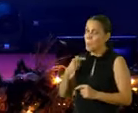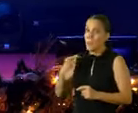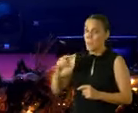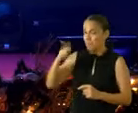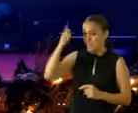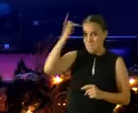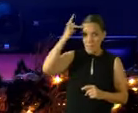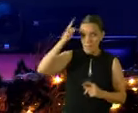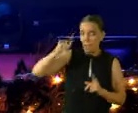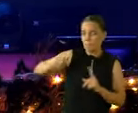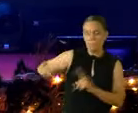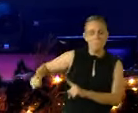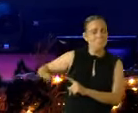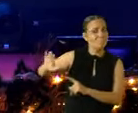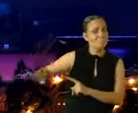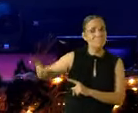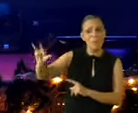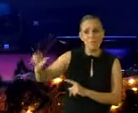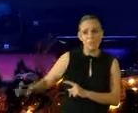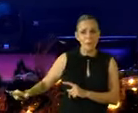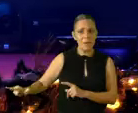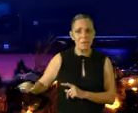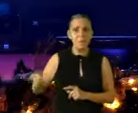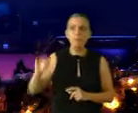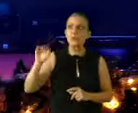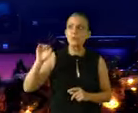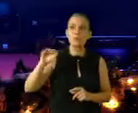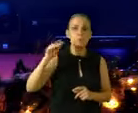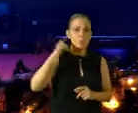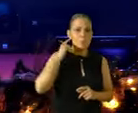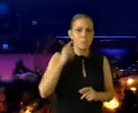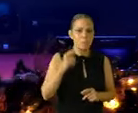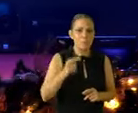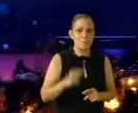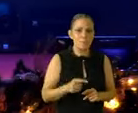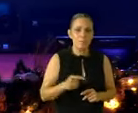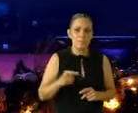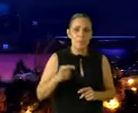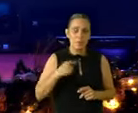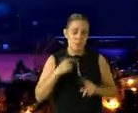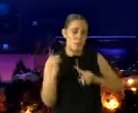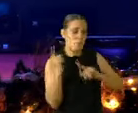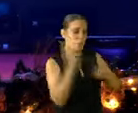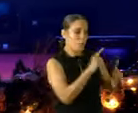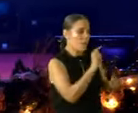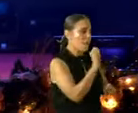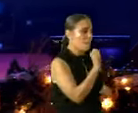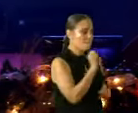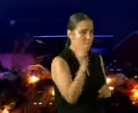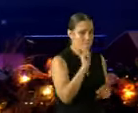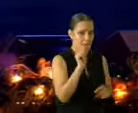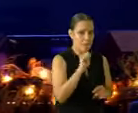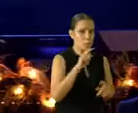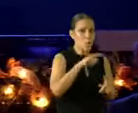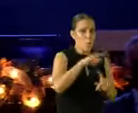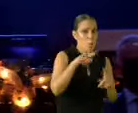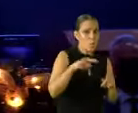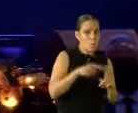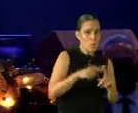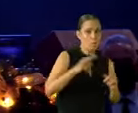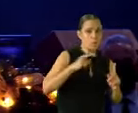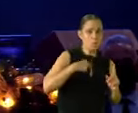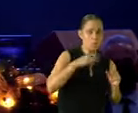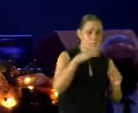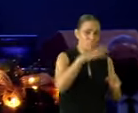Oye, pues se asustaría al ver ese hombre tan, ¿verdad? Tan guapo. Pues yo fui al baño, cuando salí el Señor me dije, déjale una ofrenda.